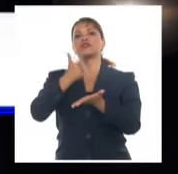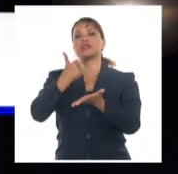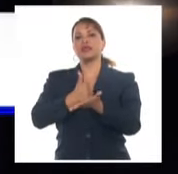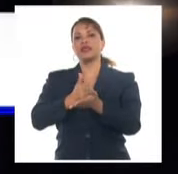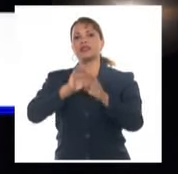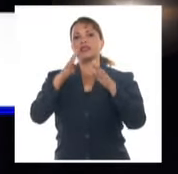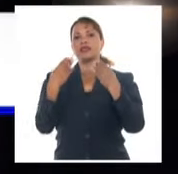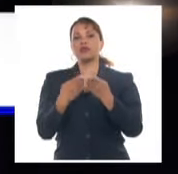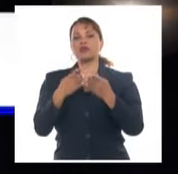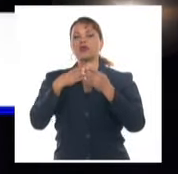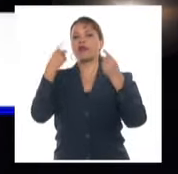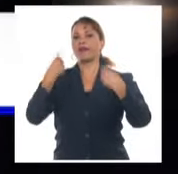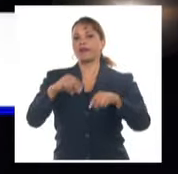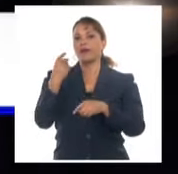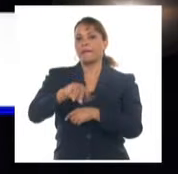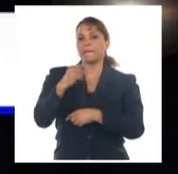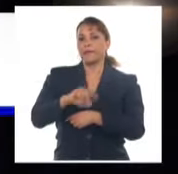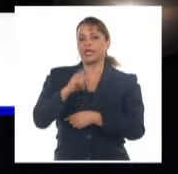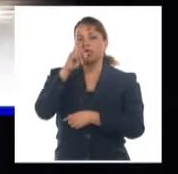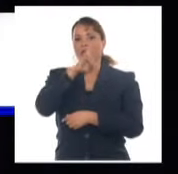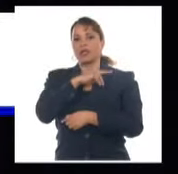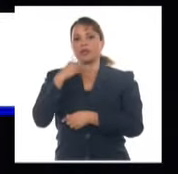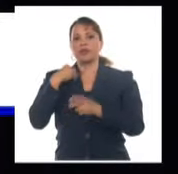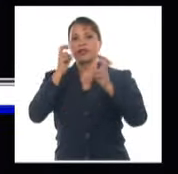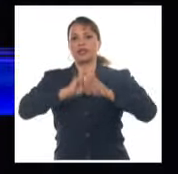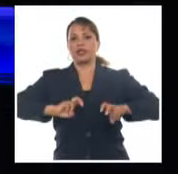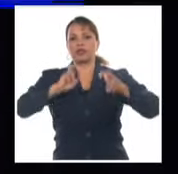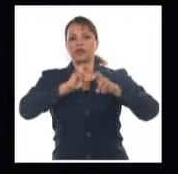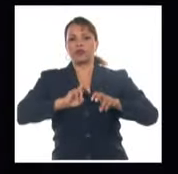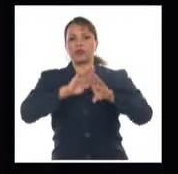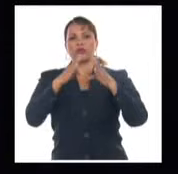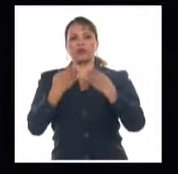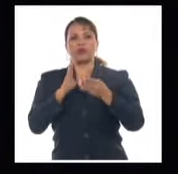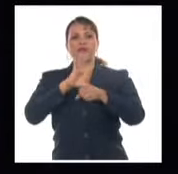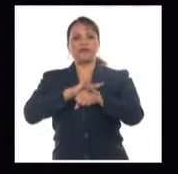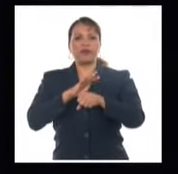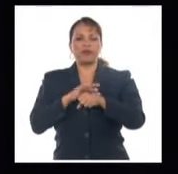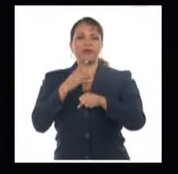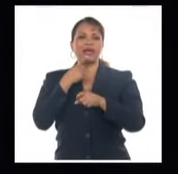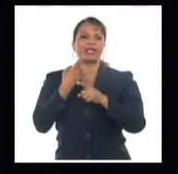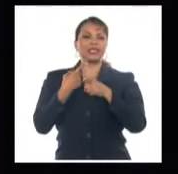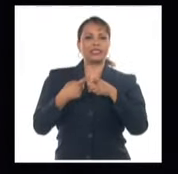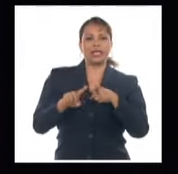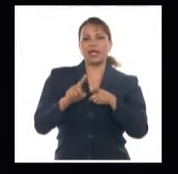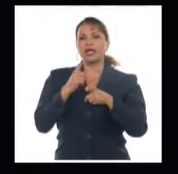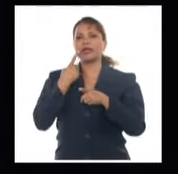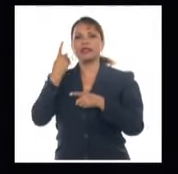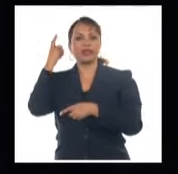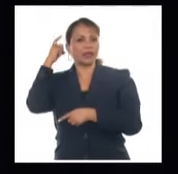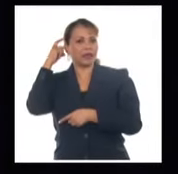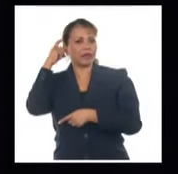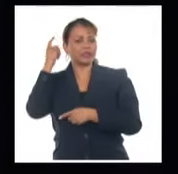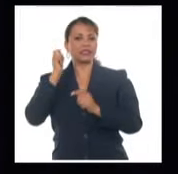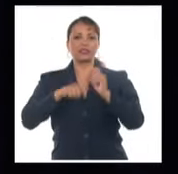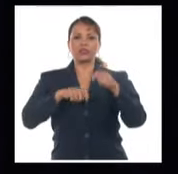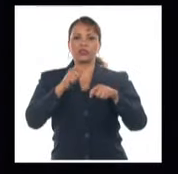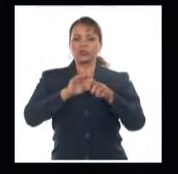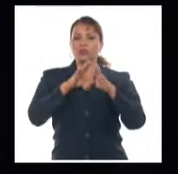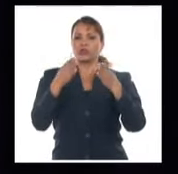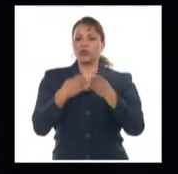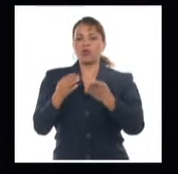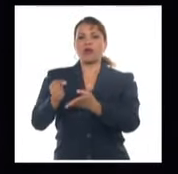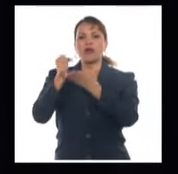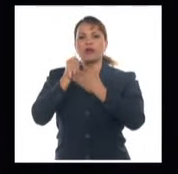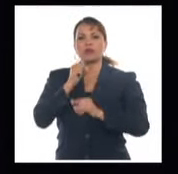ensayos clínicos de enfermedades neurodegenerativas de enfermedades neurológicas y neuroquirúrgica que permitan